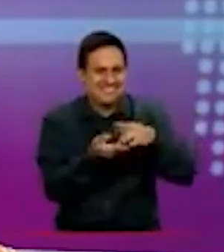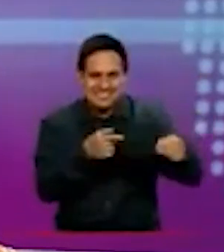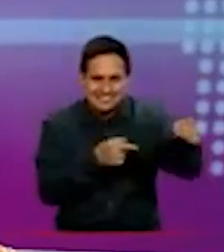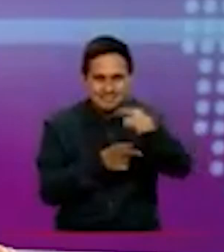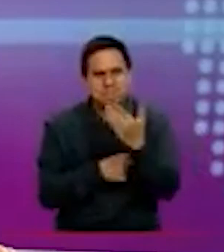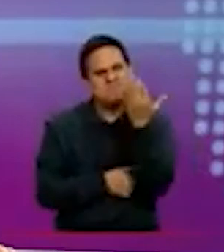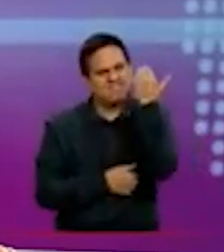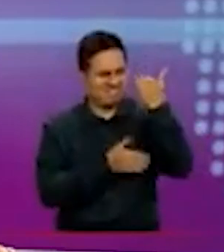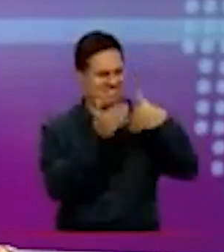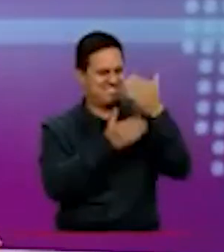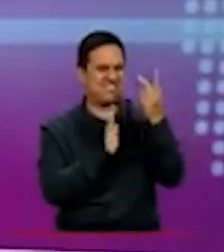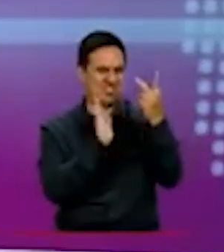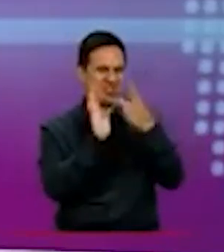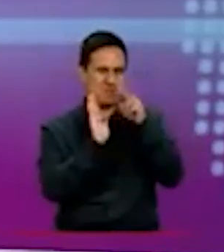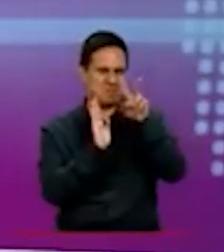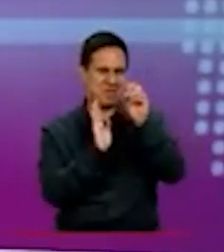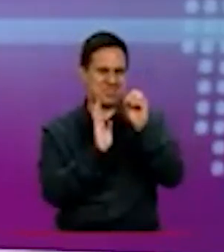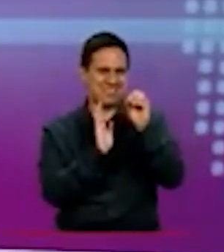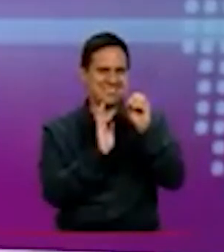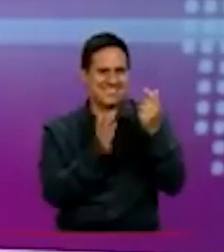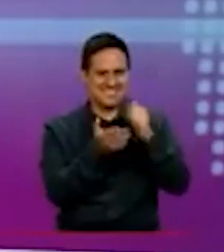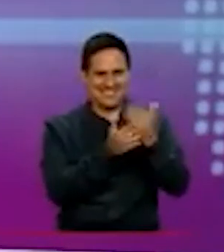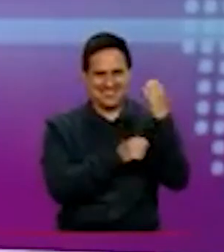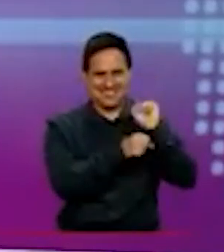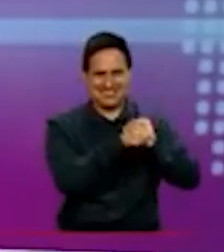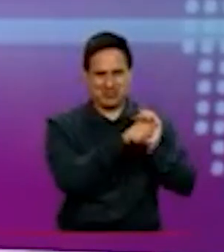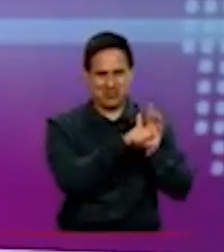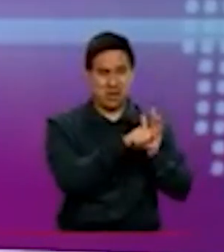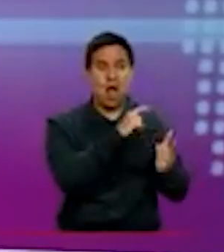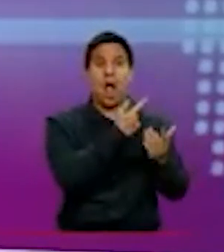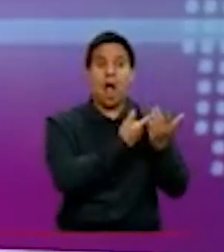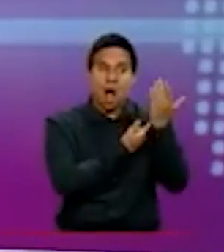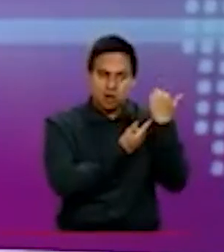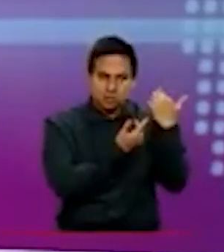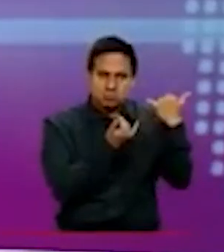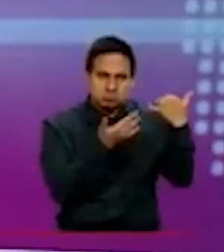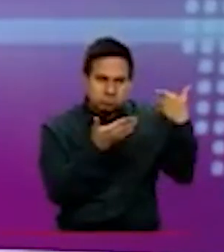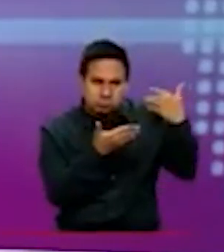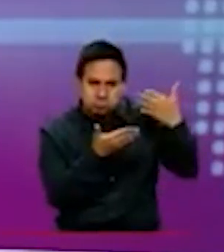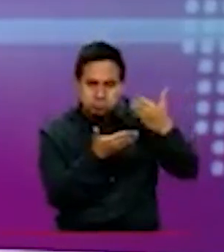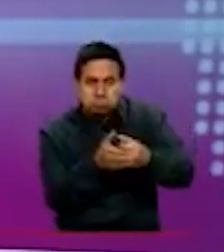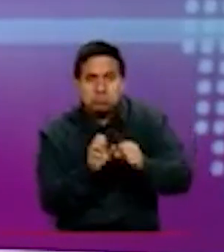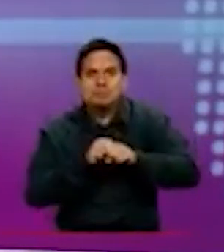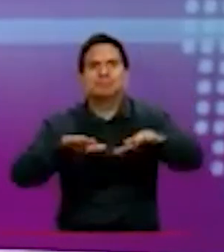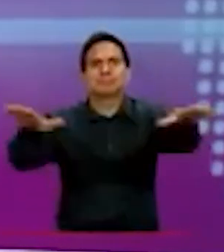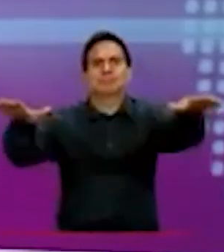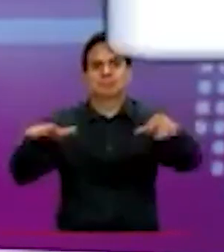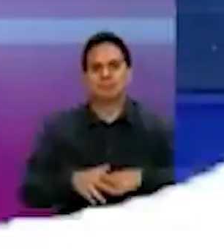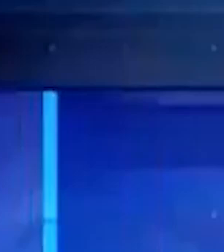2020 durante la pandemia, se ha fortalecido y ha expandido con el tiempo.